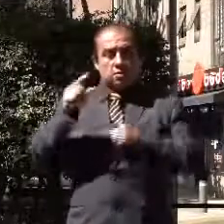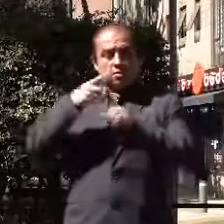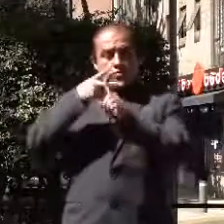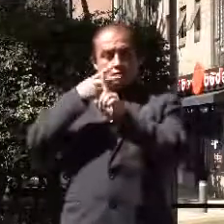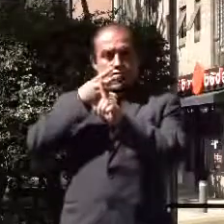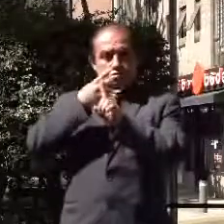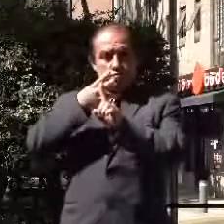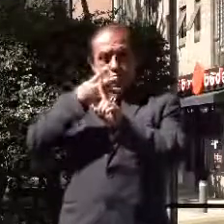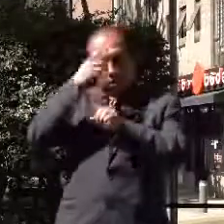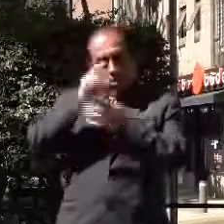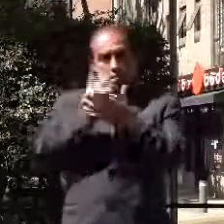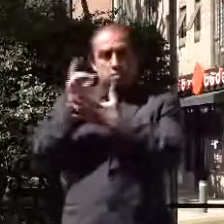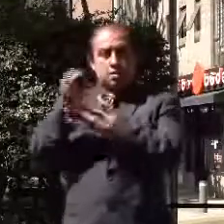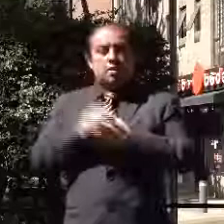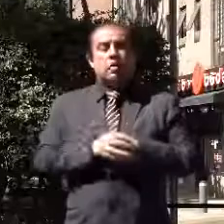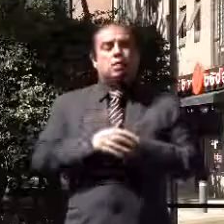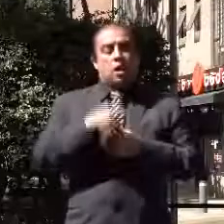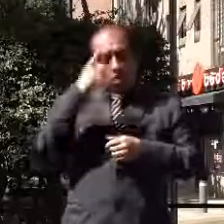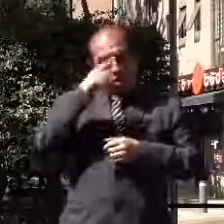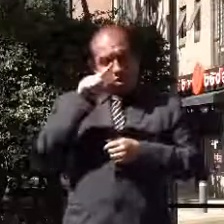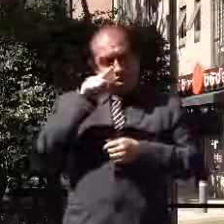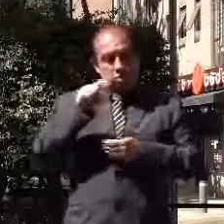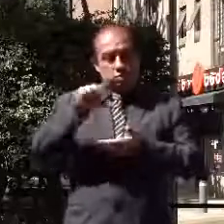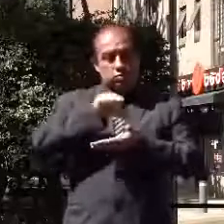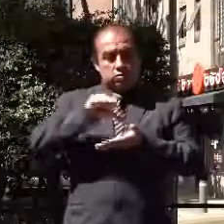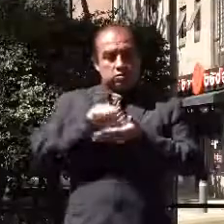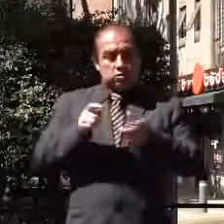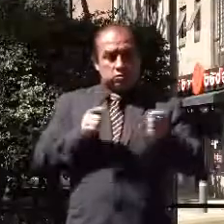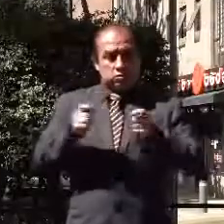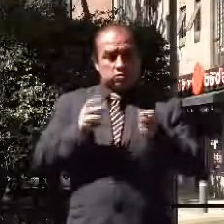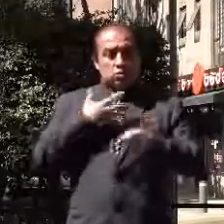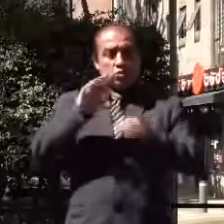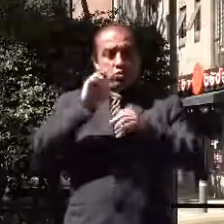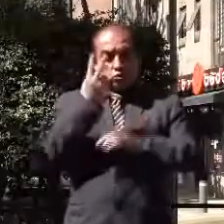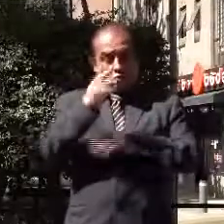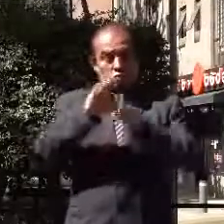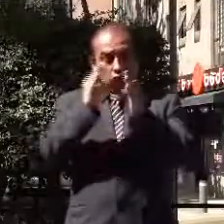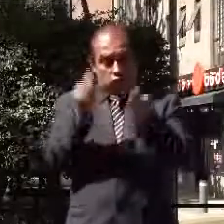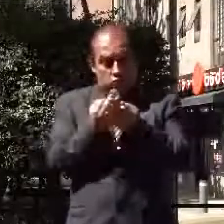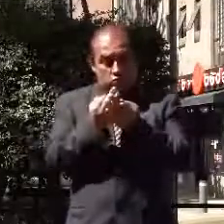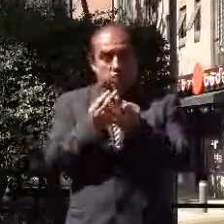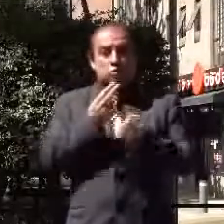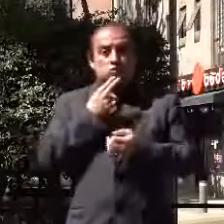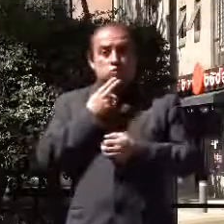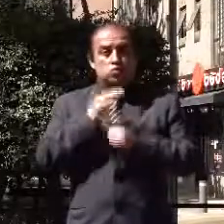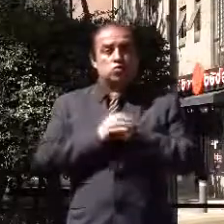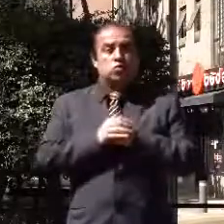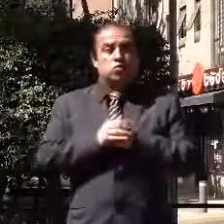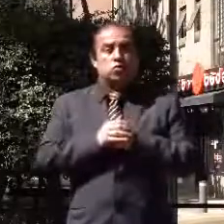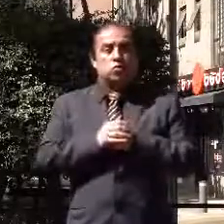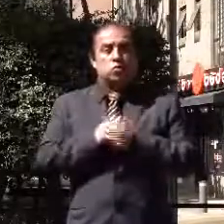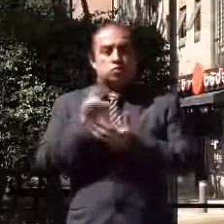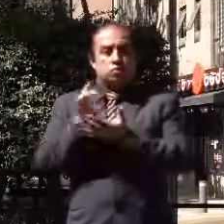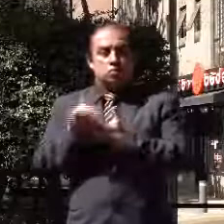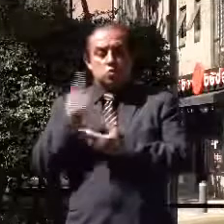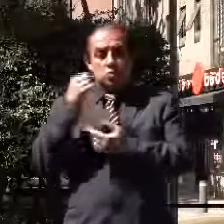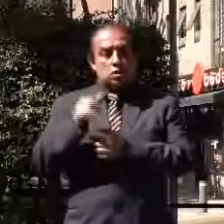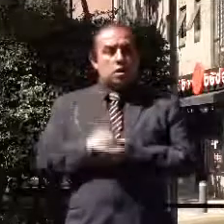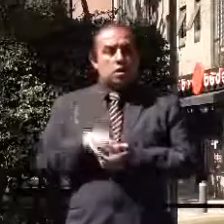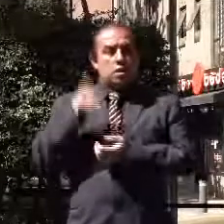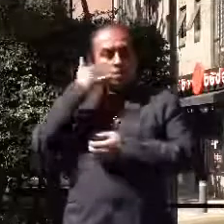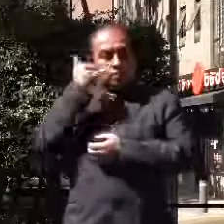control. Tenemos dos formas de manejo de señales, una por celular y la otra por